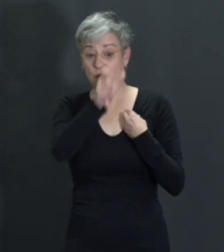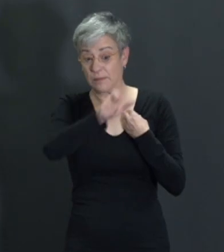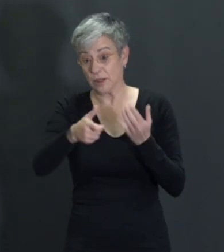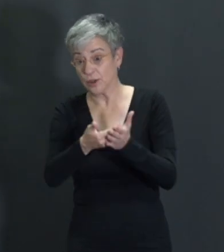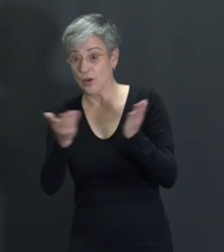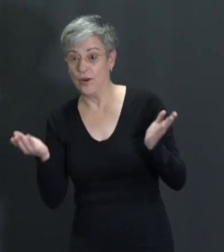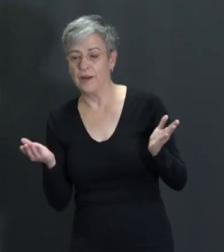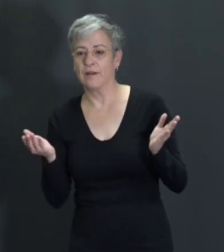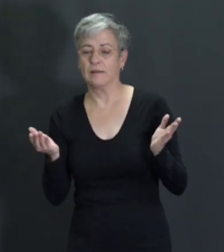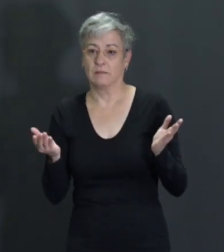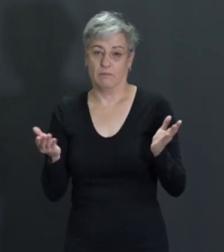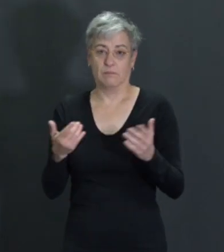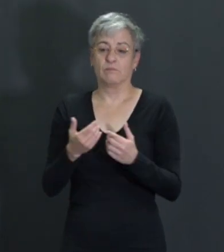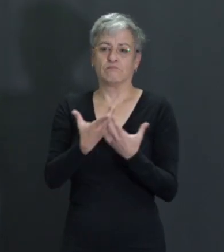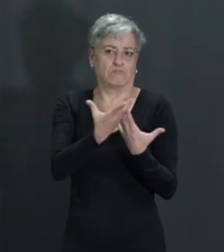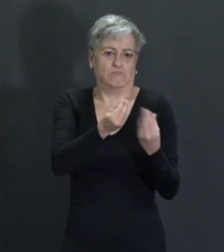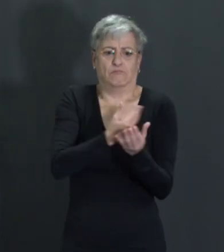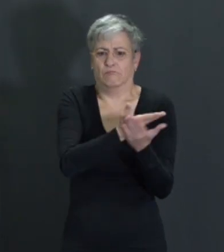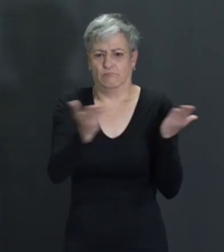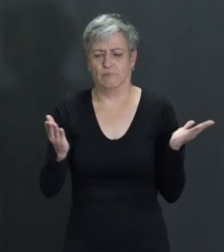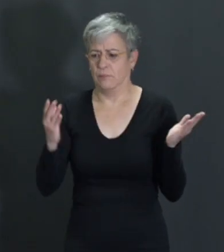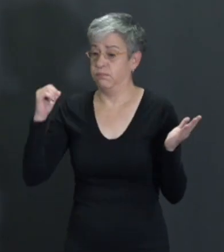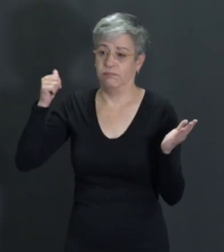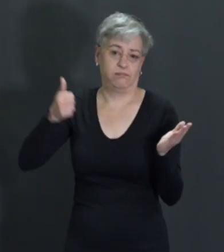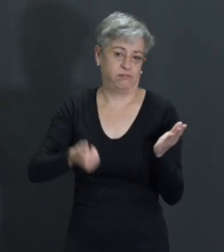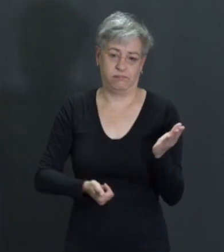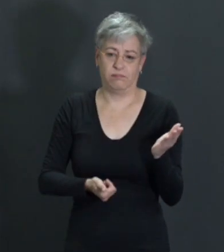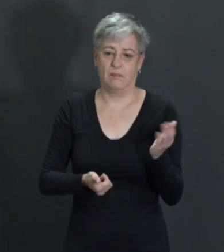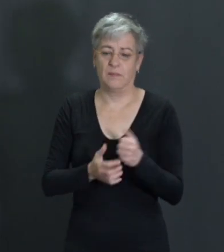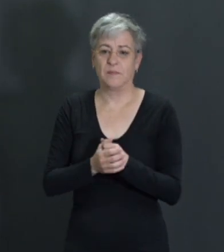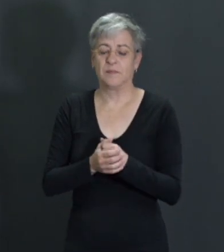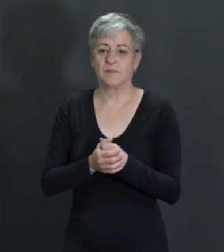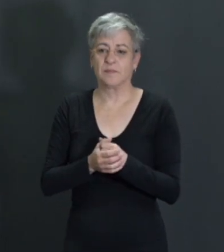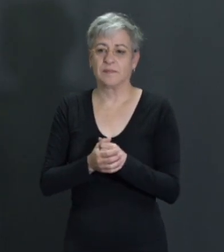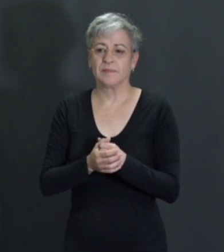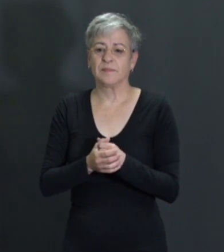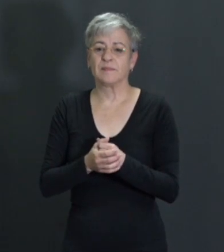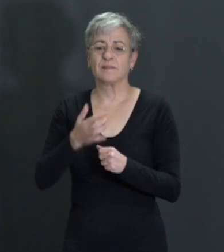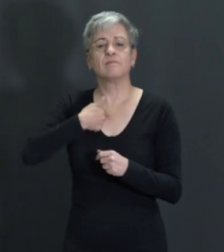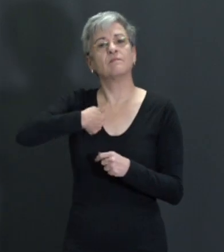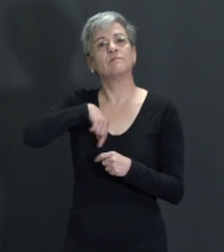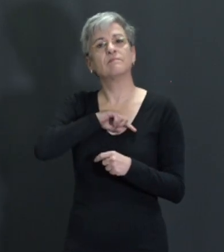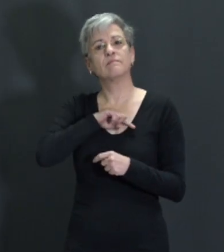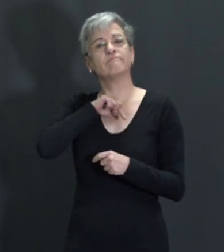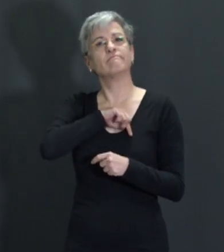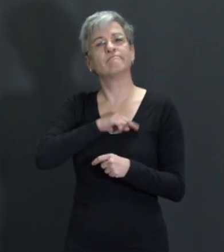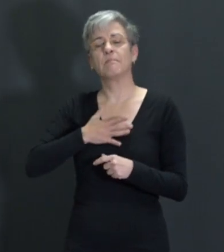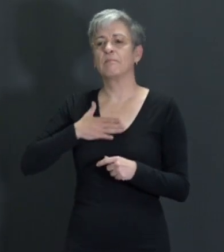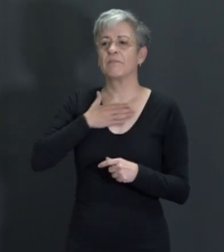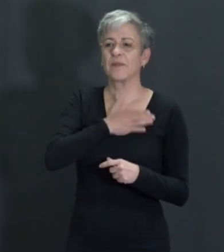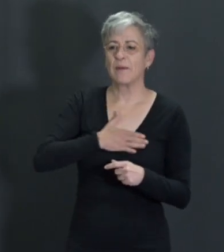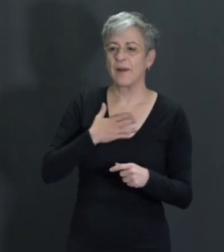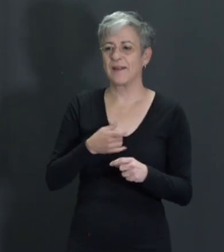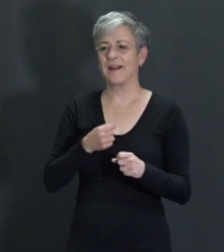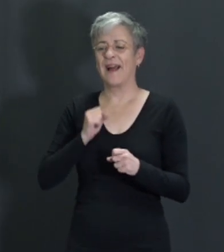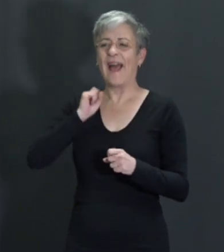todas, desde hace tantos años, ¿no? Es un auténtico placer encontrarme con antiguos